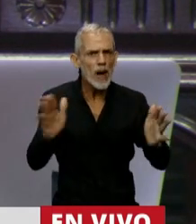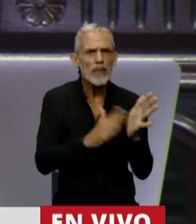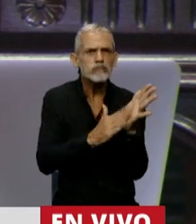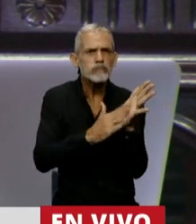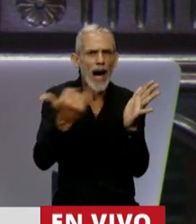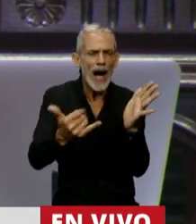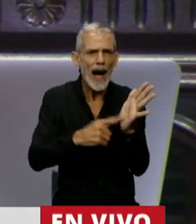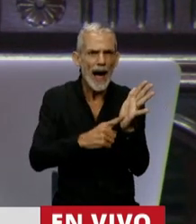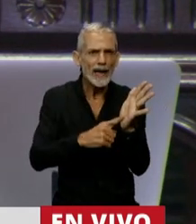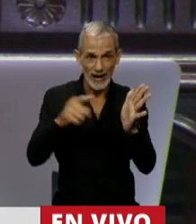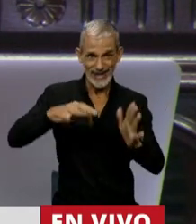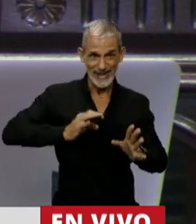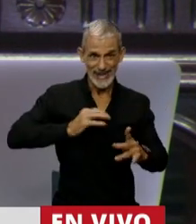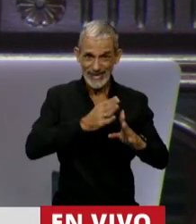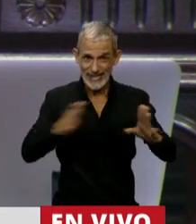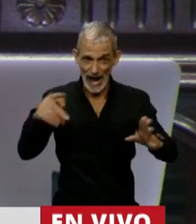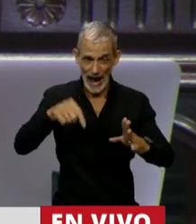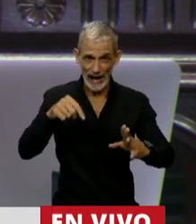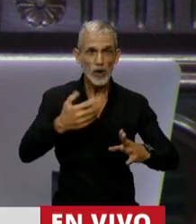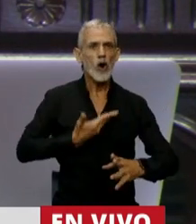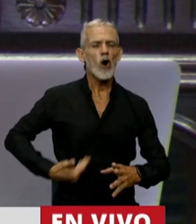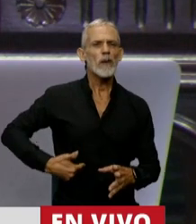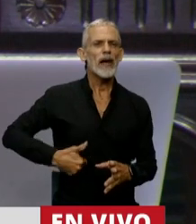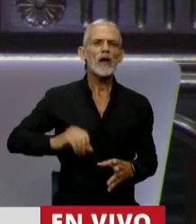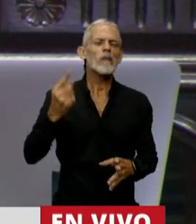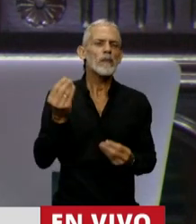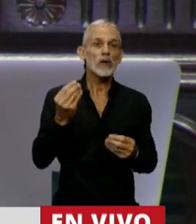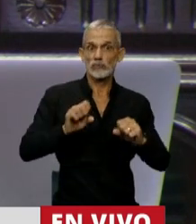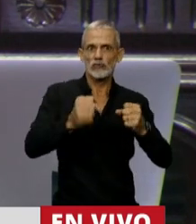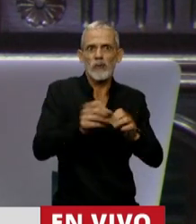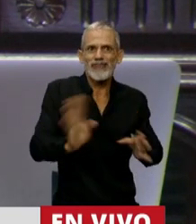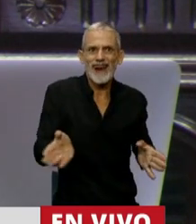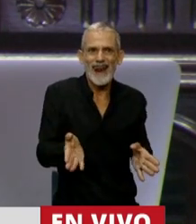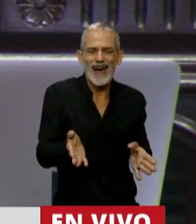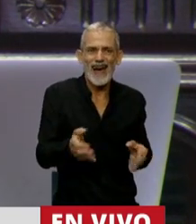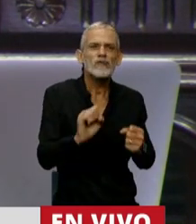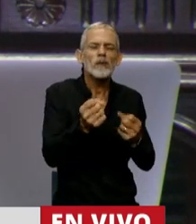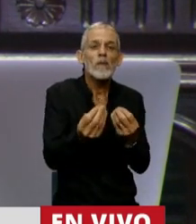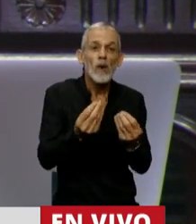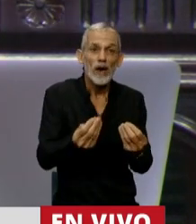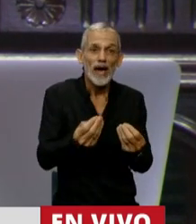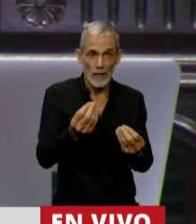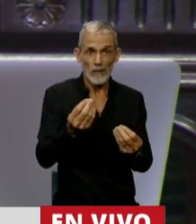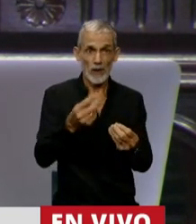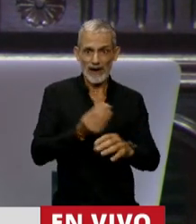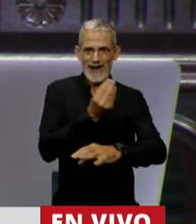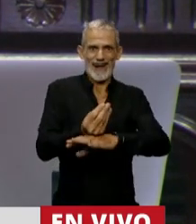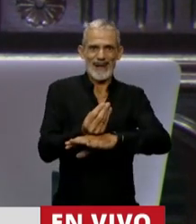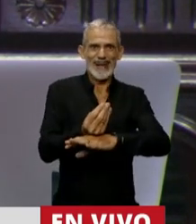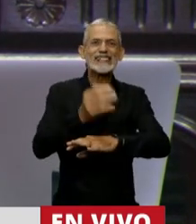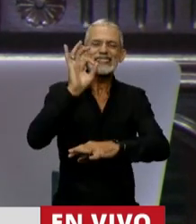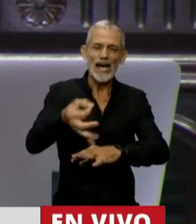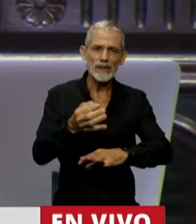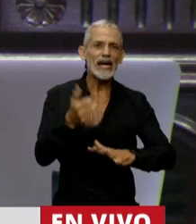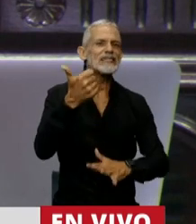funcionar fue que este año el gobierno lo primero que hizo fue suspenderla, precisamente porque desde que asumió tenía claro